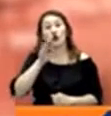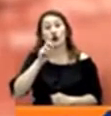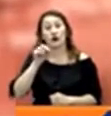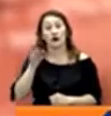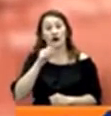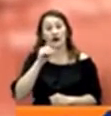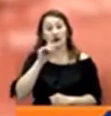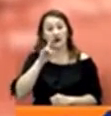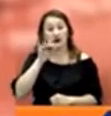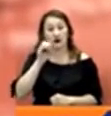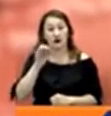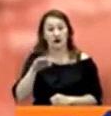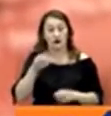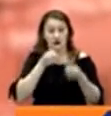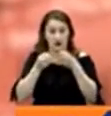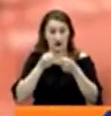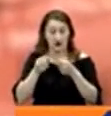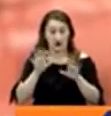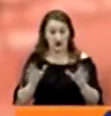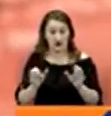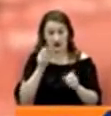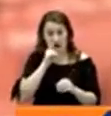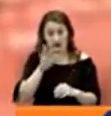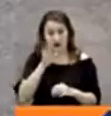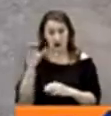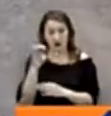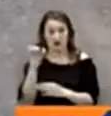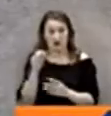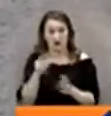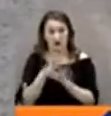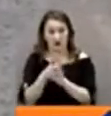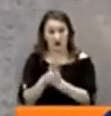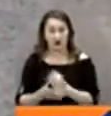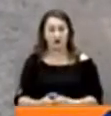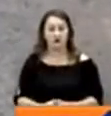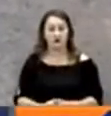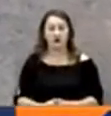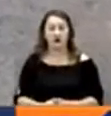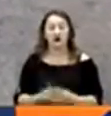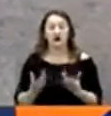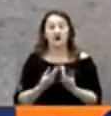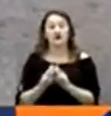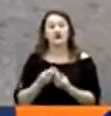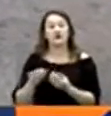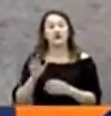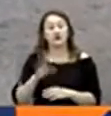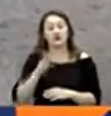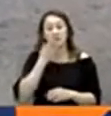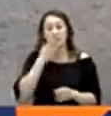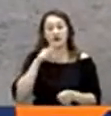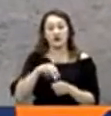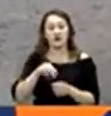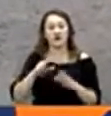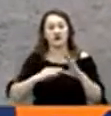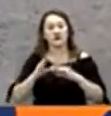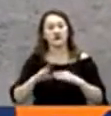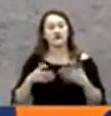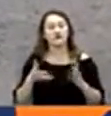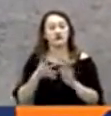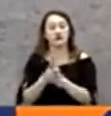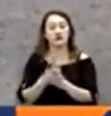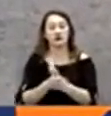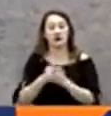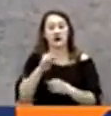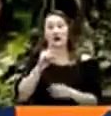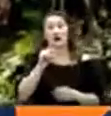Zúñiga, periodista de la Radio Nacional de Colombia, nos amplía esta información. El Consejo Regional Indígena del Cauca Creek se ha pronunciado tras la muerte de Breiner